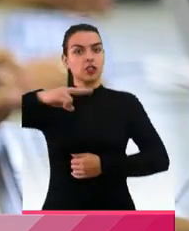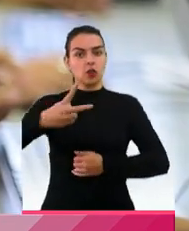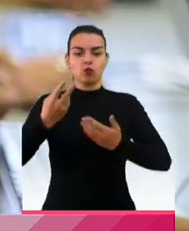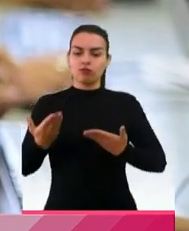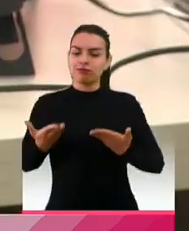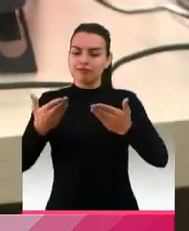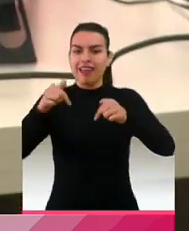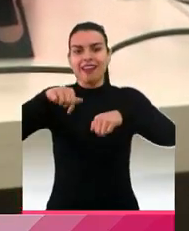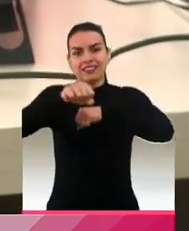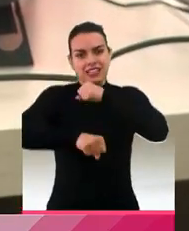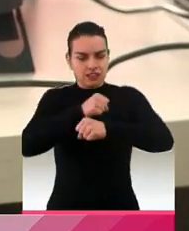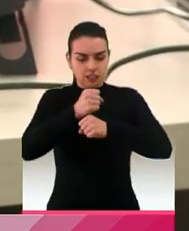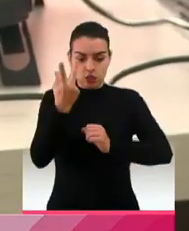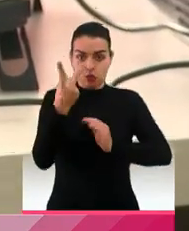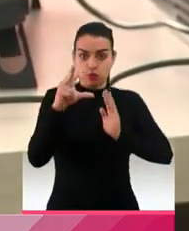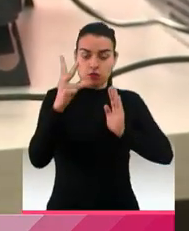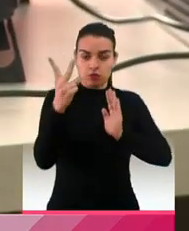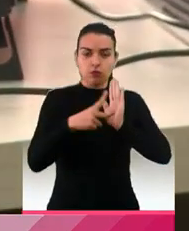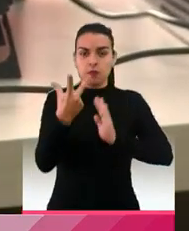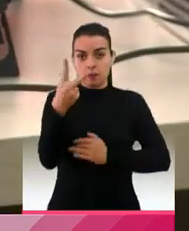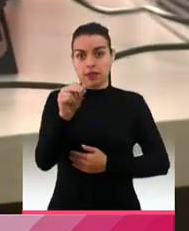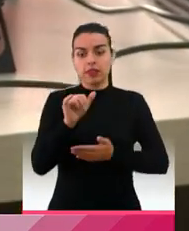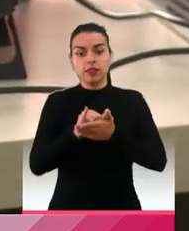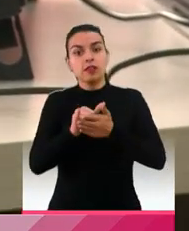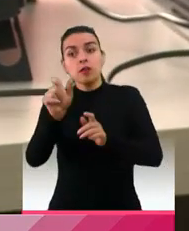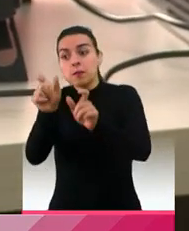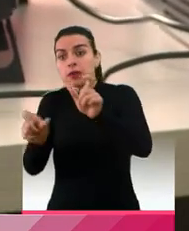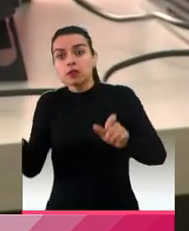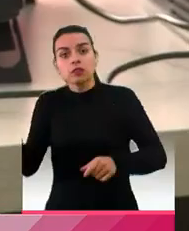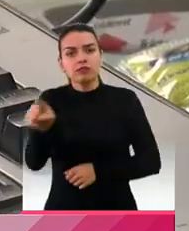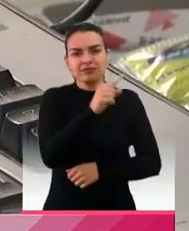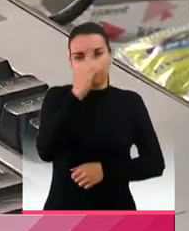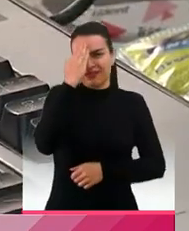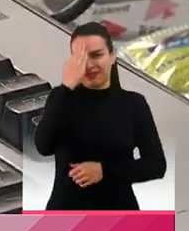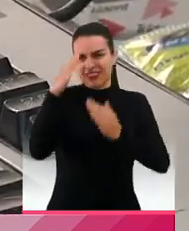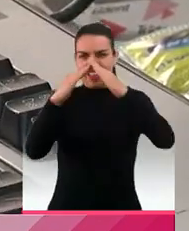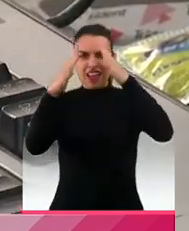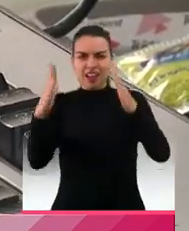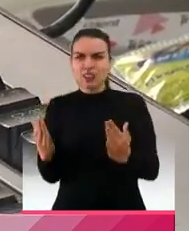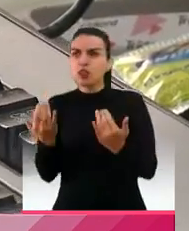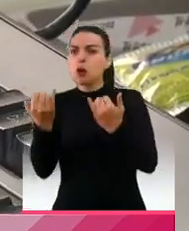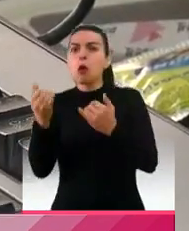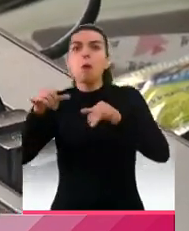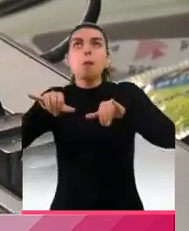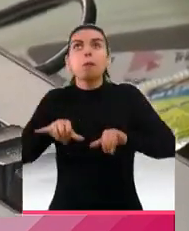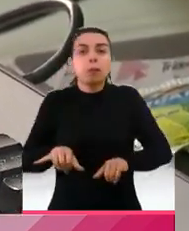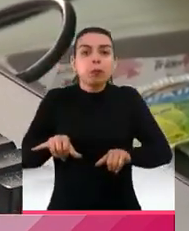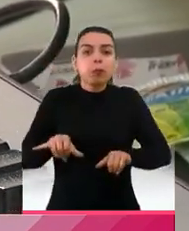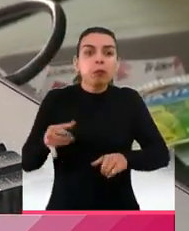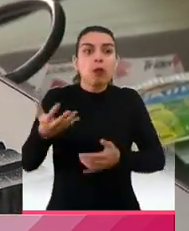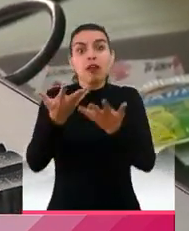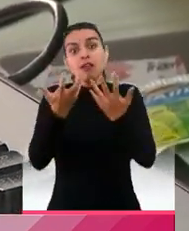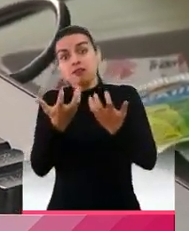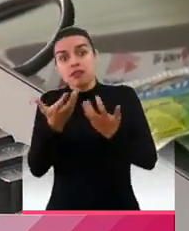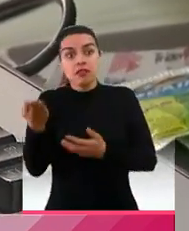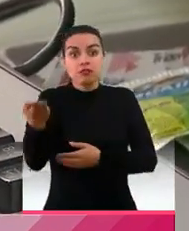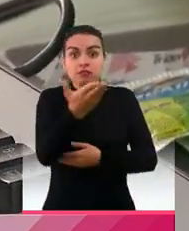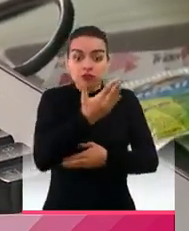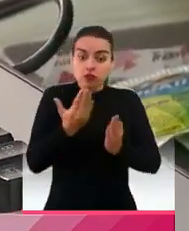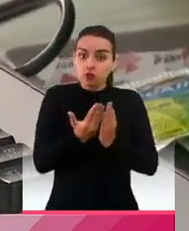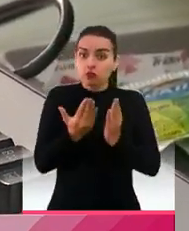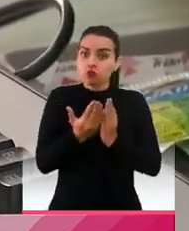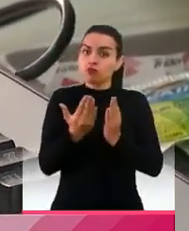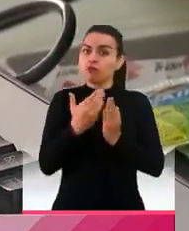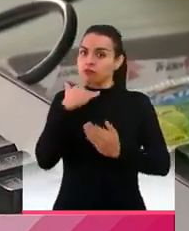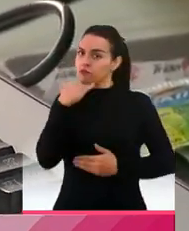2020 para aquellos colombianos que pasan su cuarentena en casa y quieren acceder a la educación superior sin importar